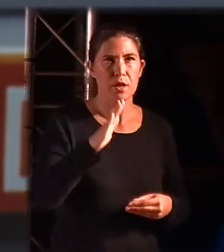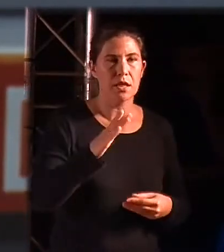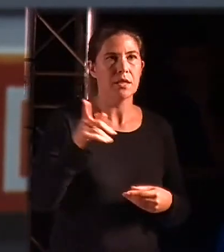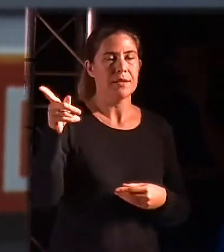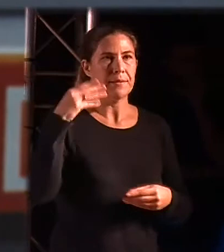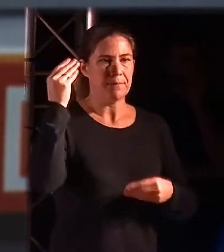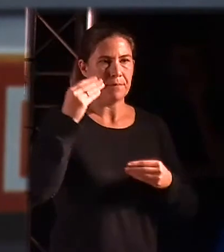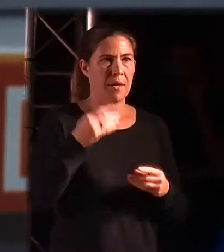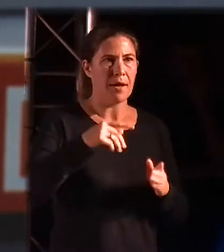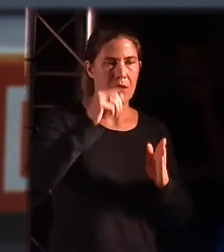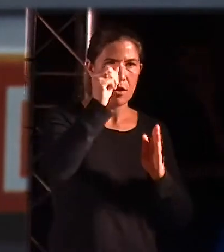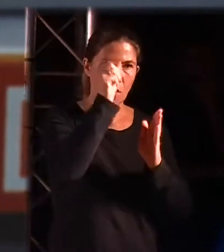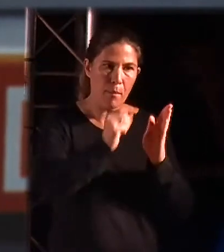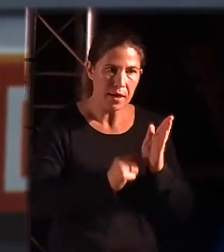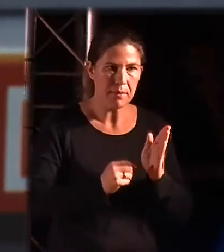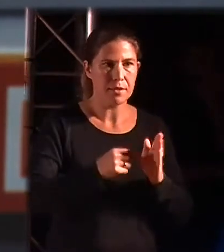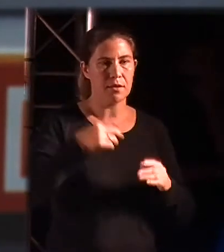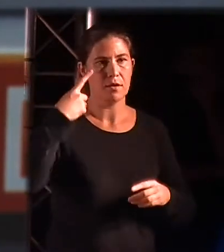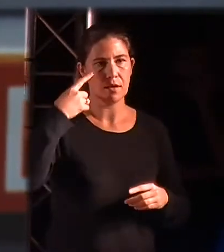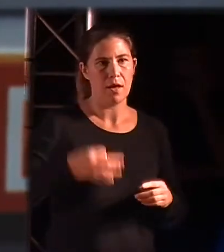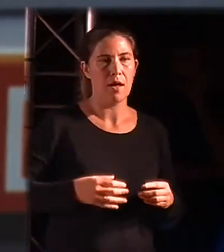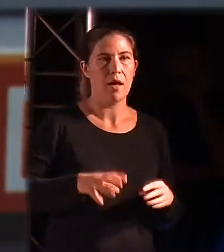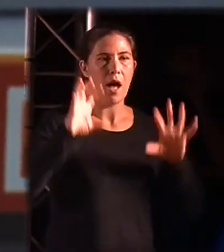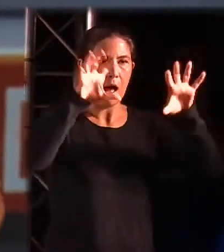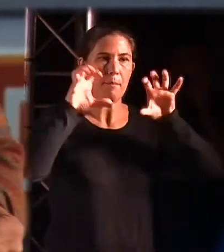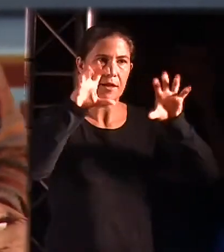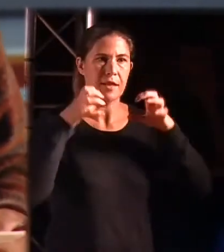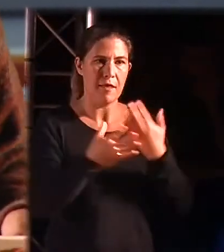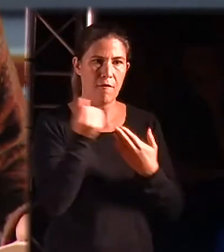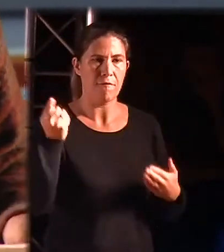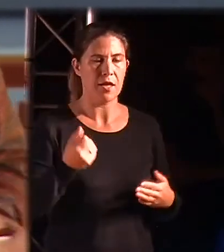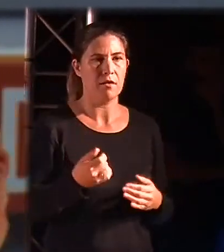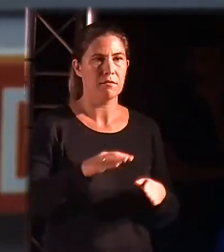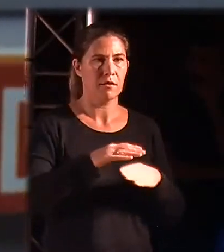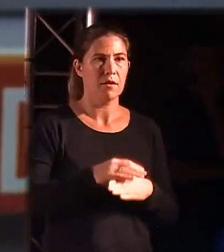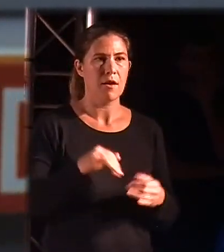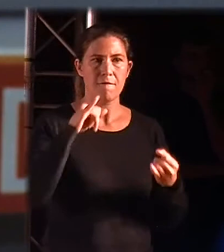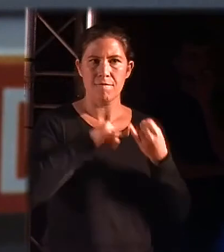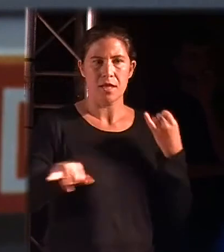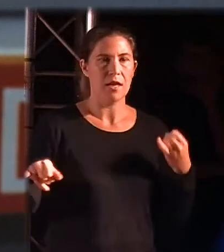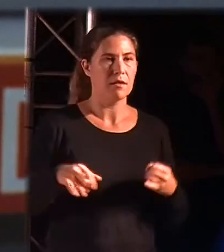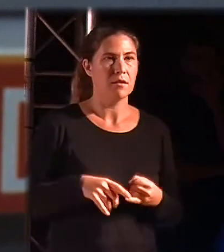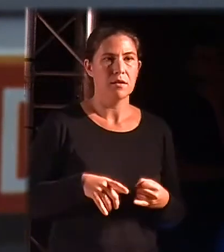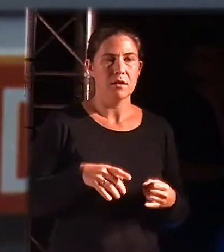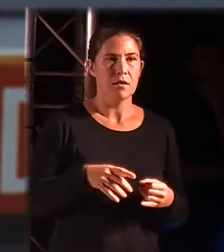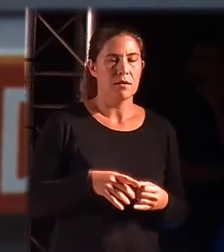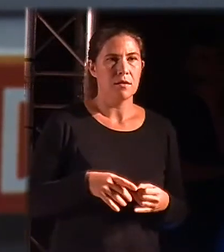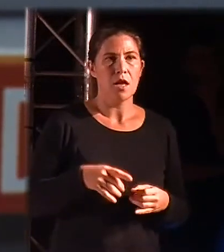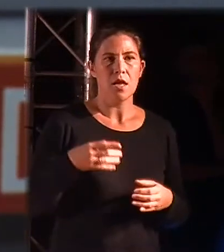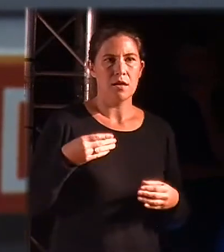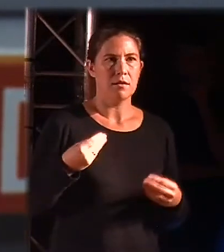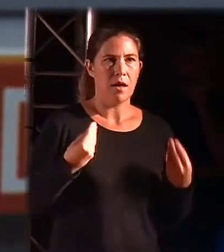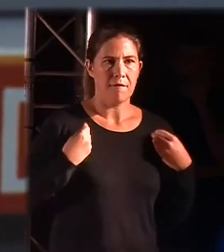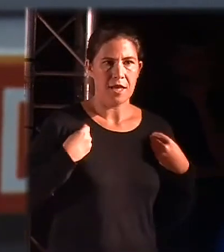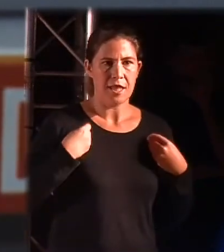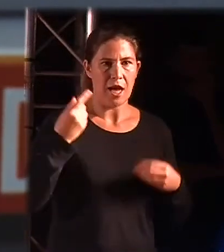parámetros de realidad se ajustan, aprender de nuestros errores. Y finalmente, la verdadera riqueza en esta vida no es